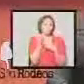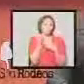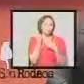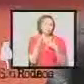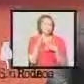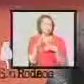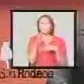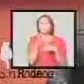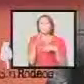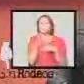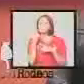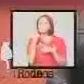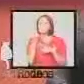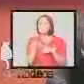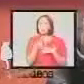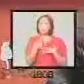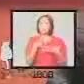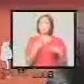seguros, tenemos